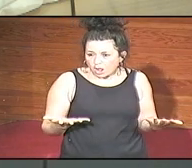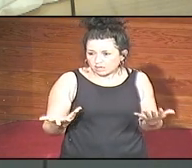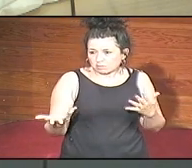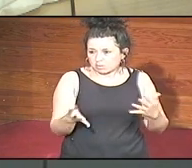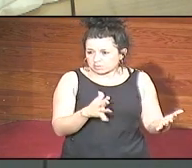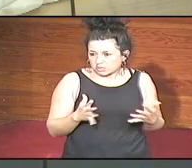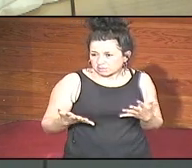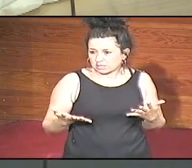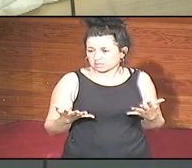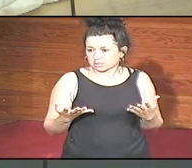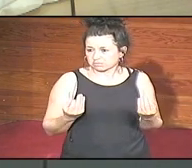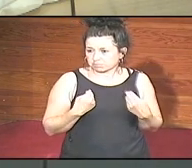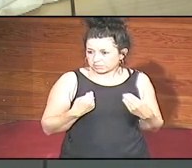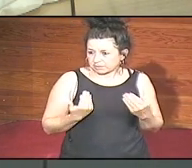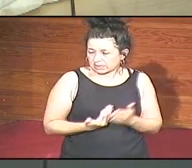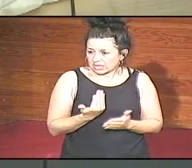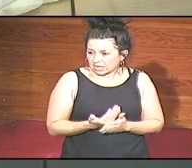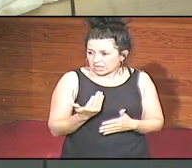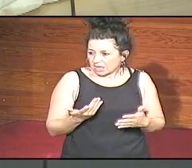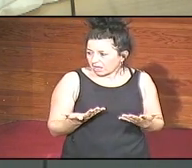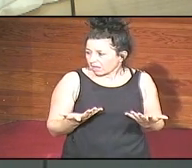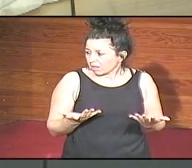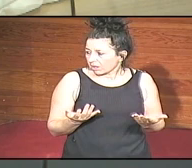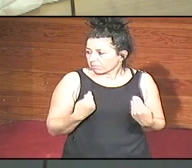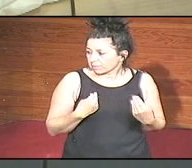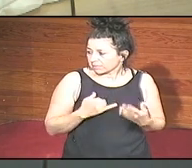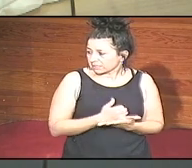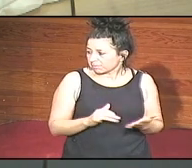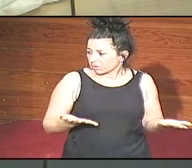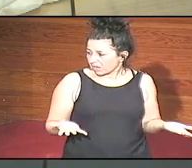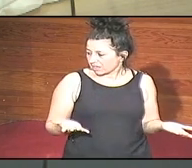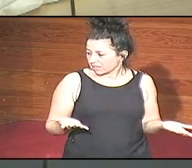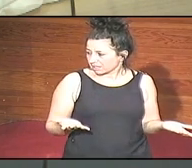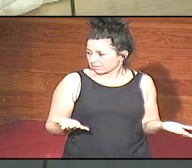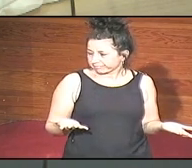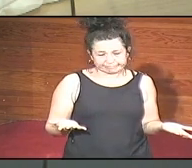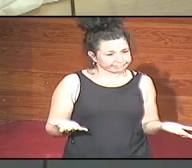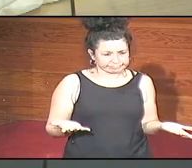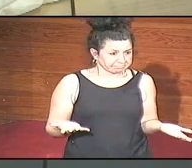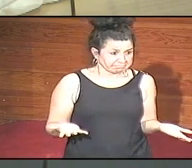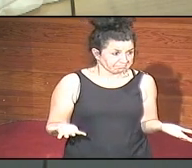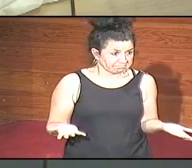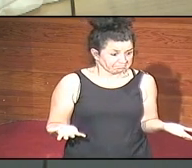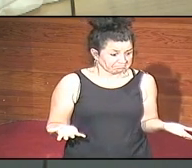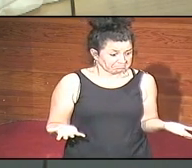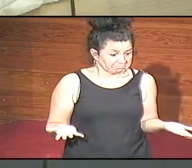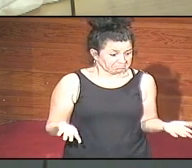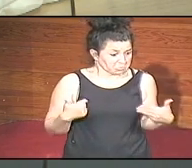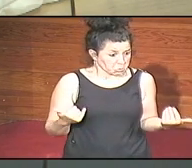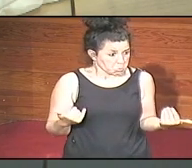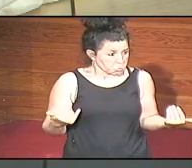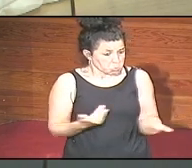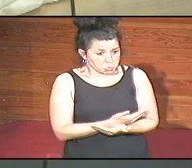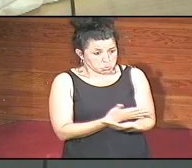ir viviendo el día a día no sé no se diferencia mucho de la de cualquier chaval de